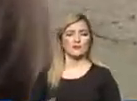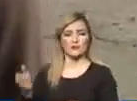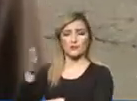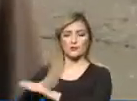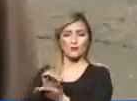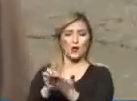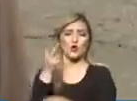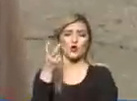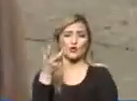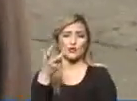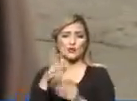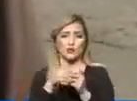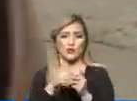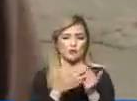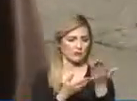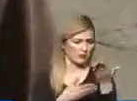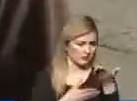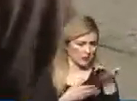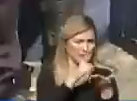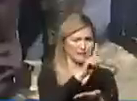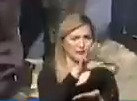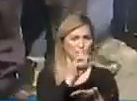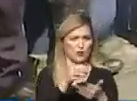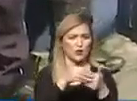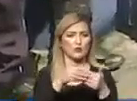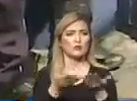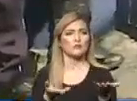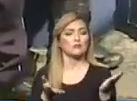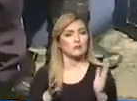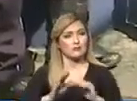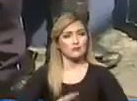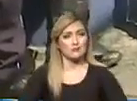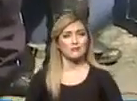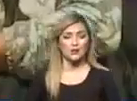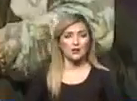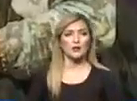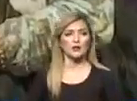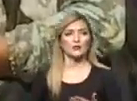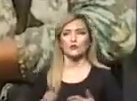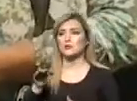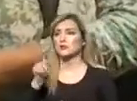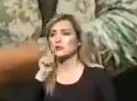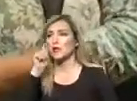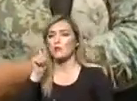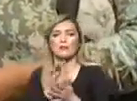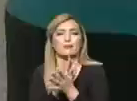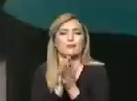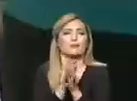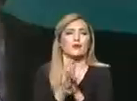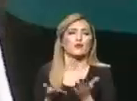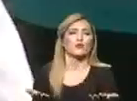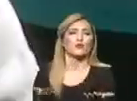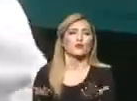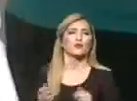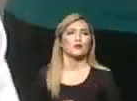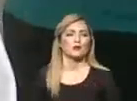antes $12, $13, ahora sale $150. Indicaron además que no tienen dónde acudir para hacer los reclamos.